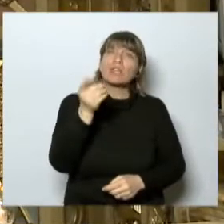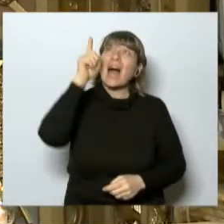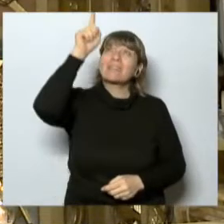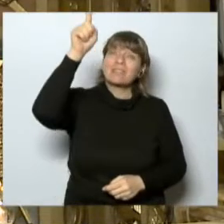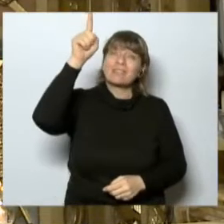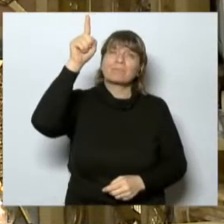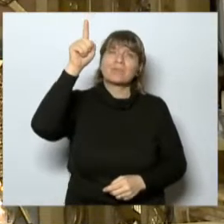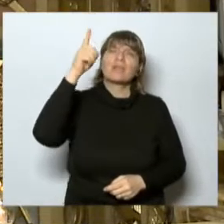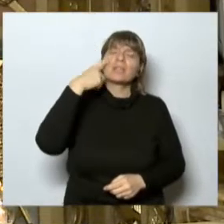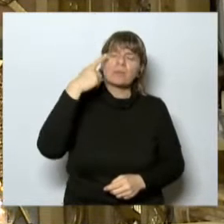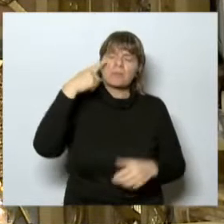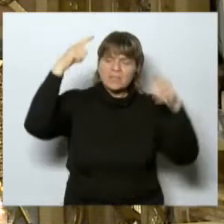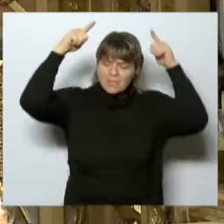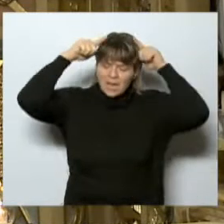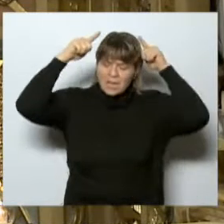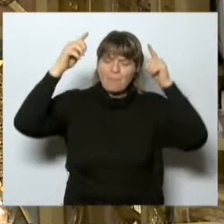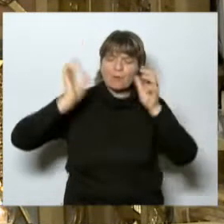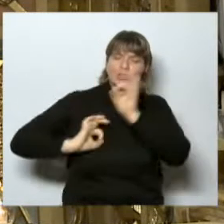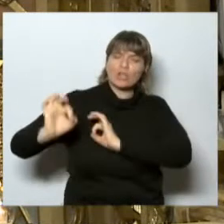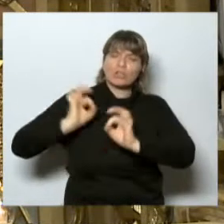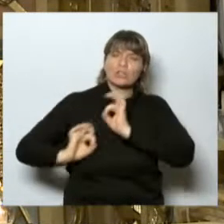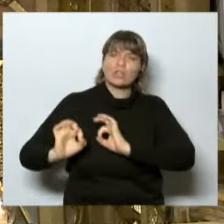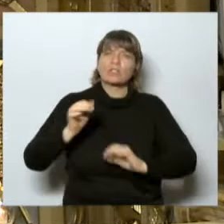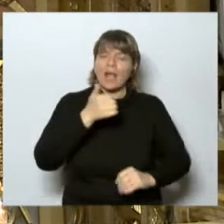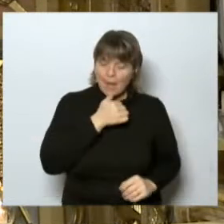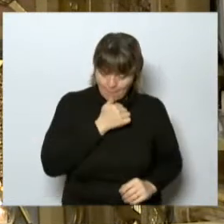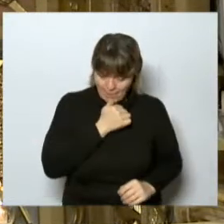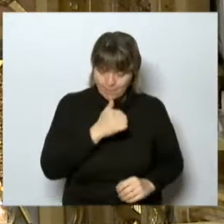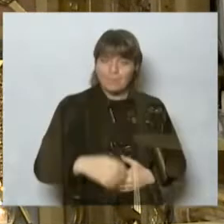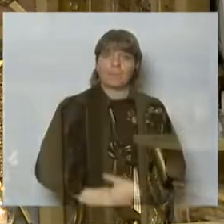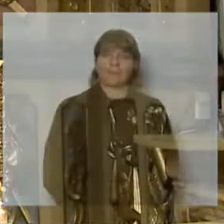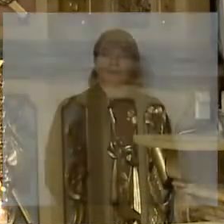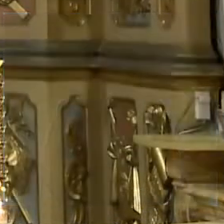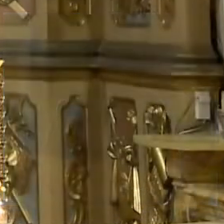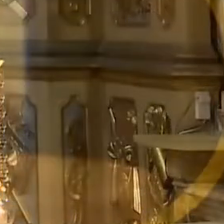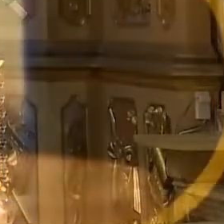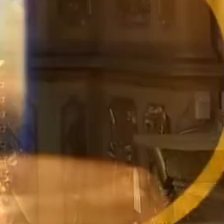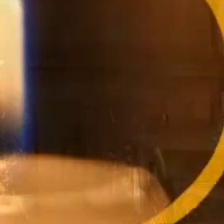ti, que vives y reinas por los siglos de los siglos. Amén.